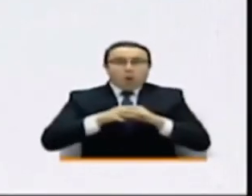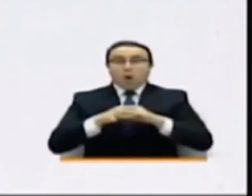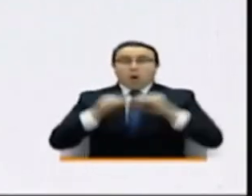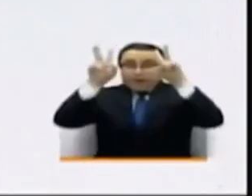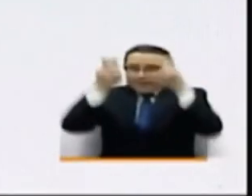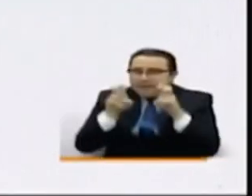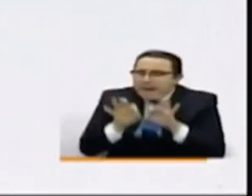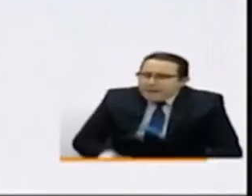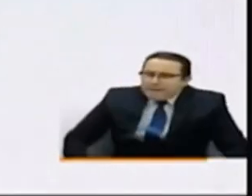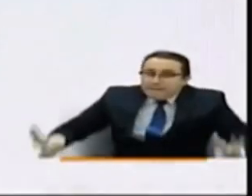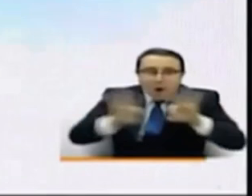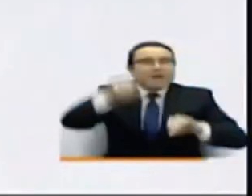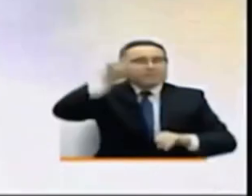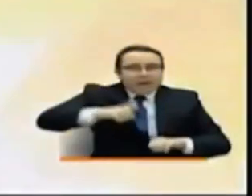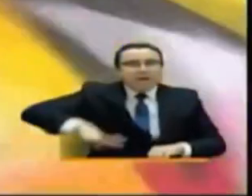nuestra responsabilidad.